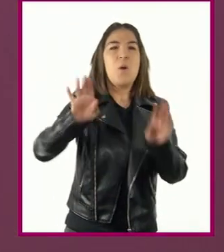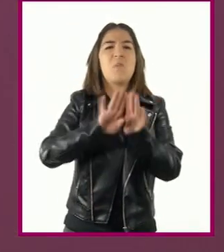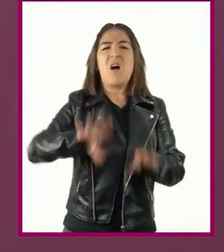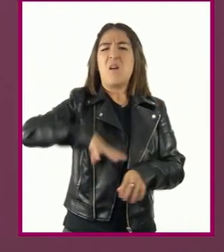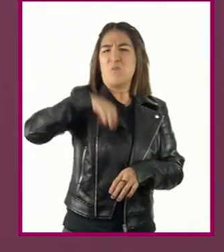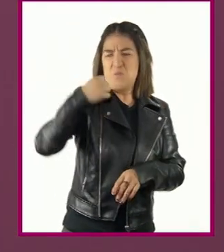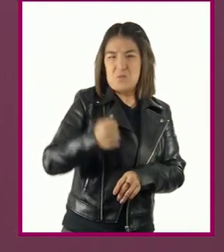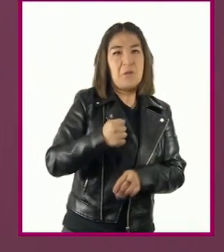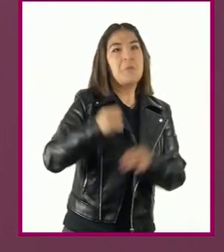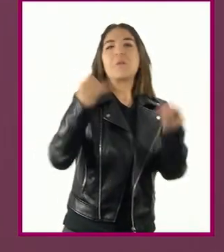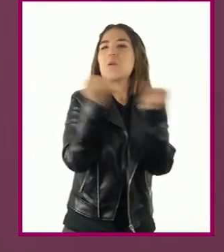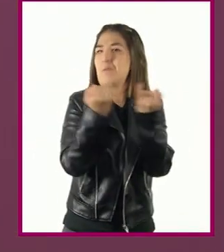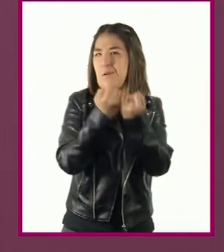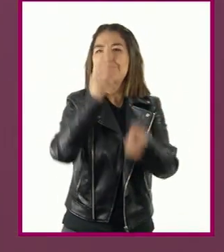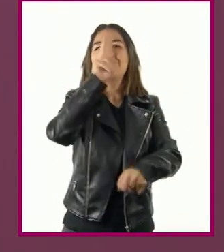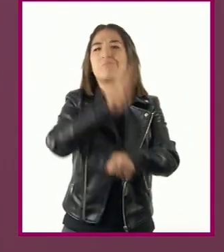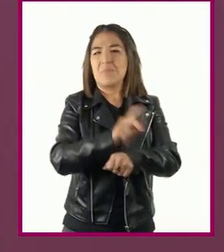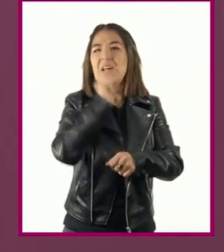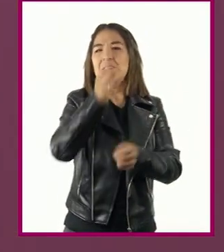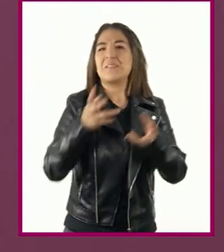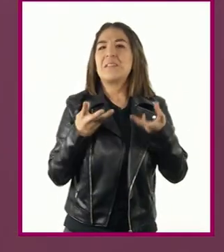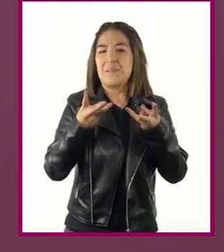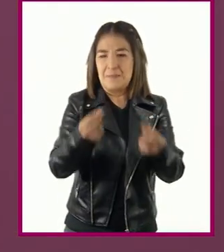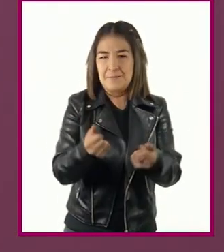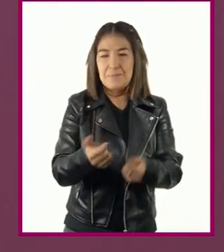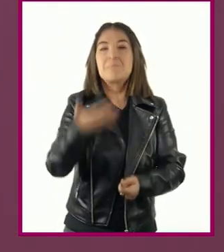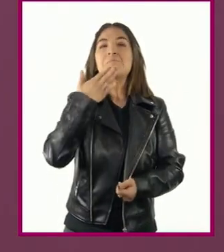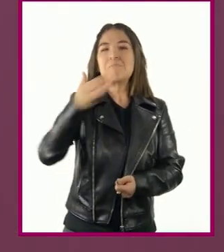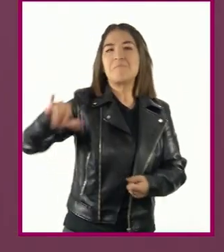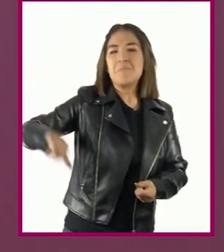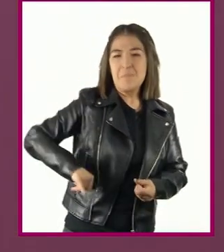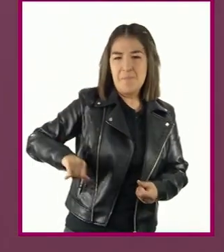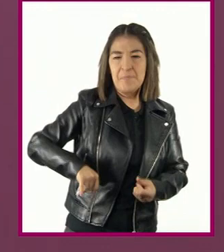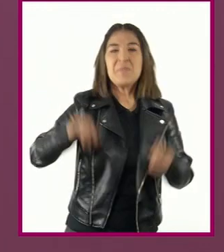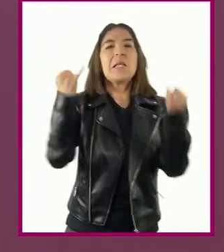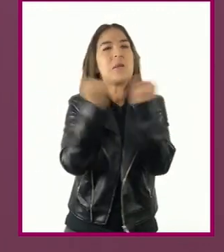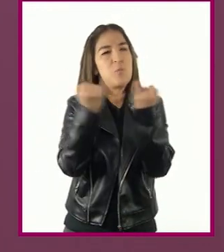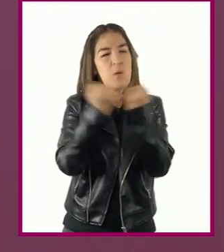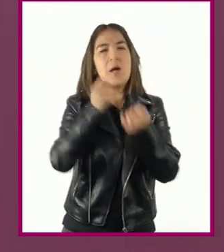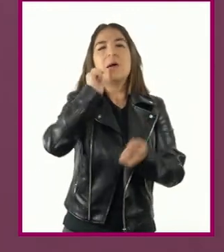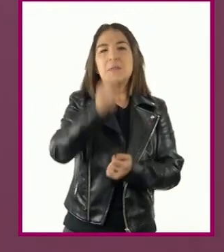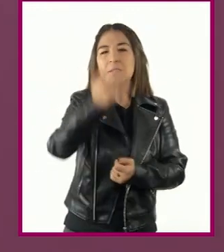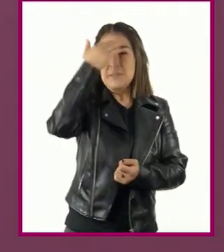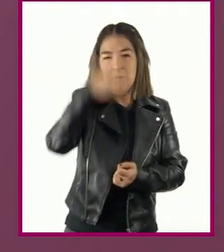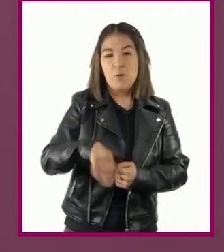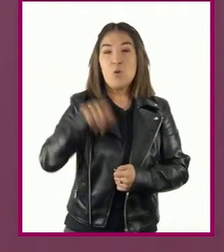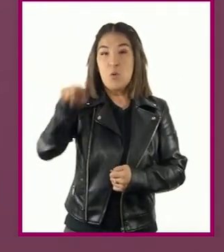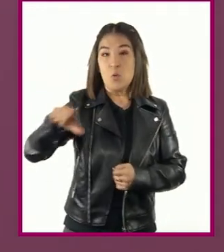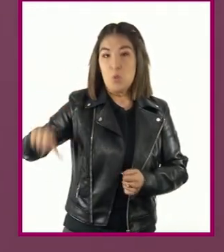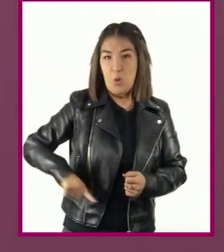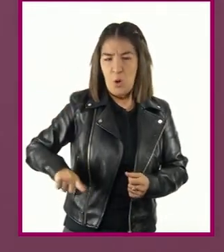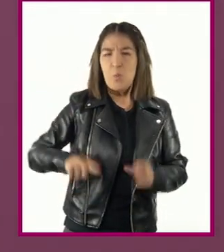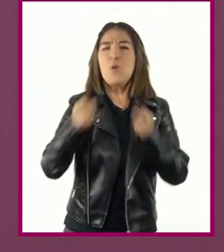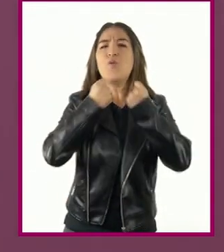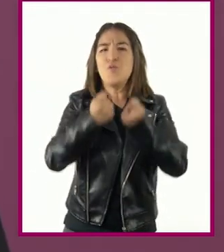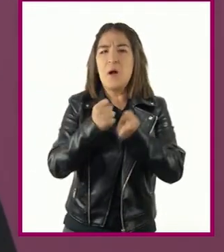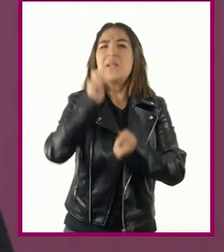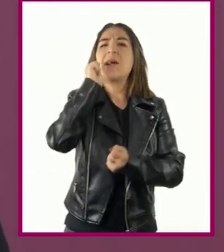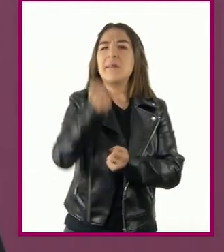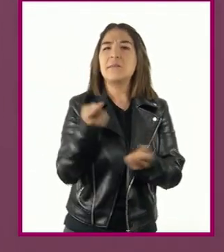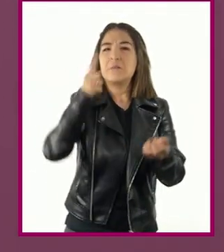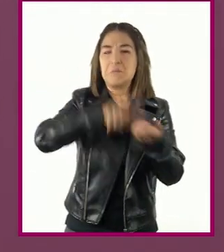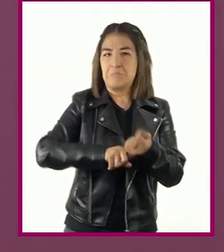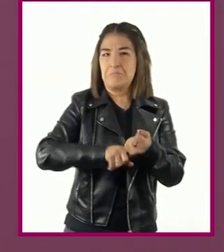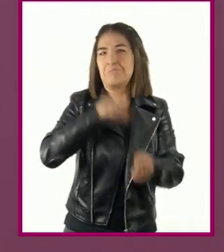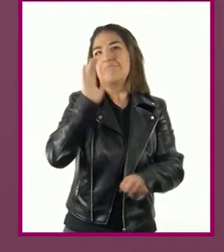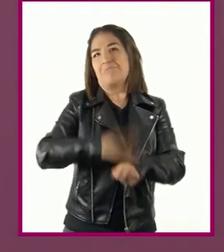gobierno. Muy interesante, maestro. Así también podemos saber que un gobierno fuerte tiene más de lo